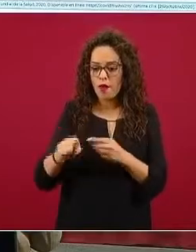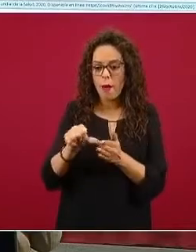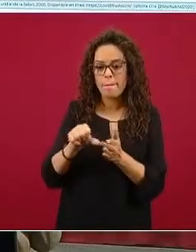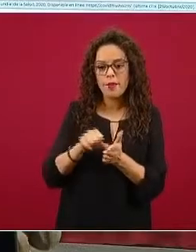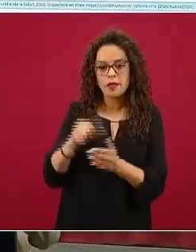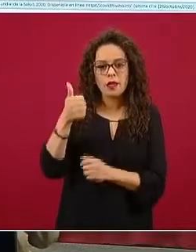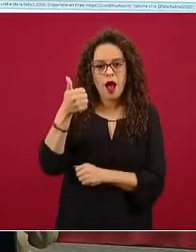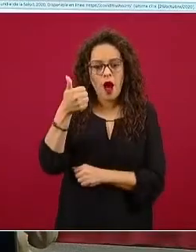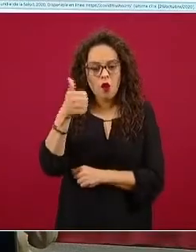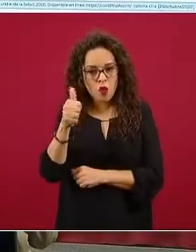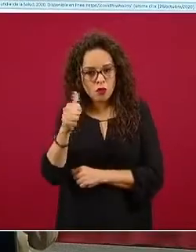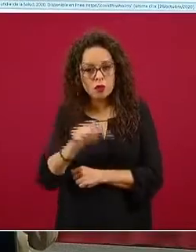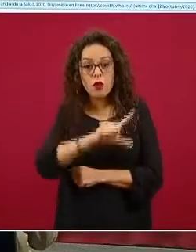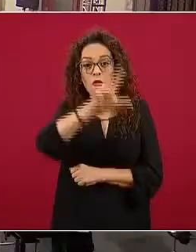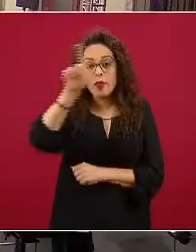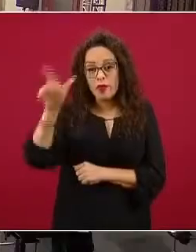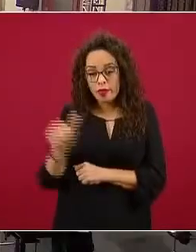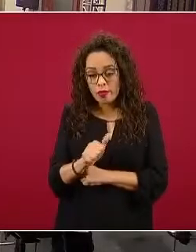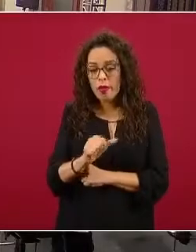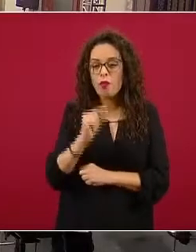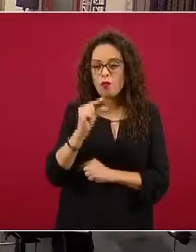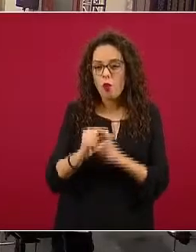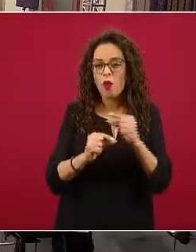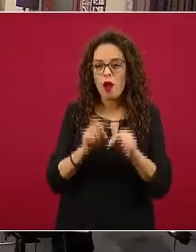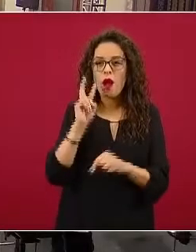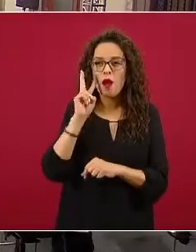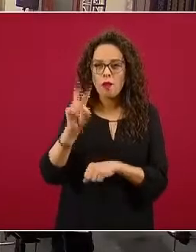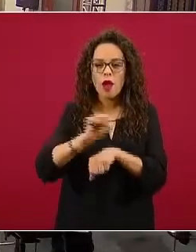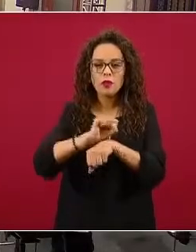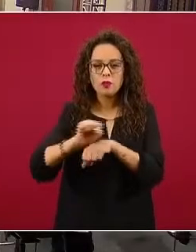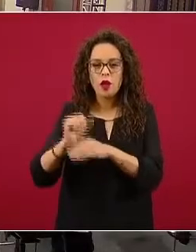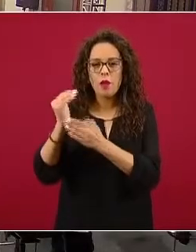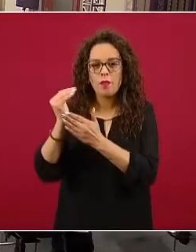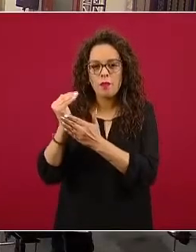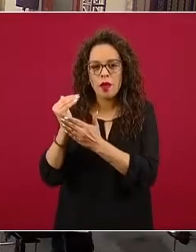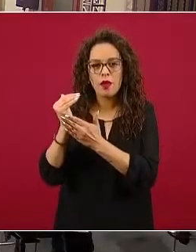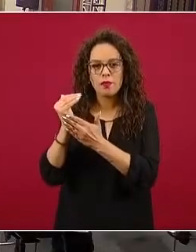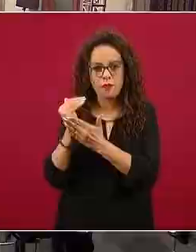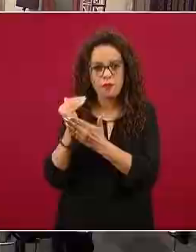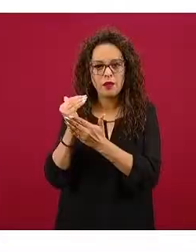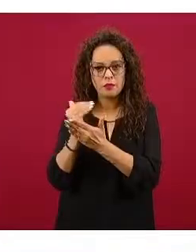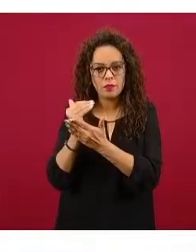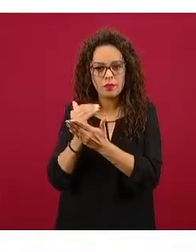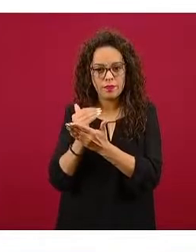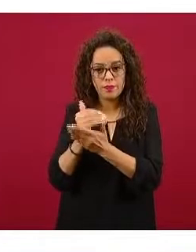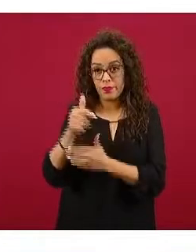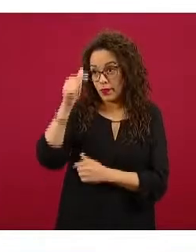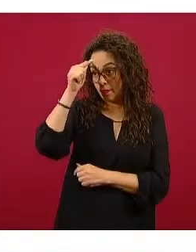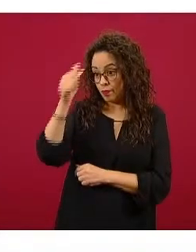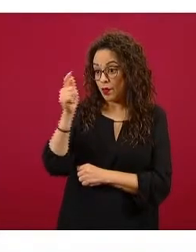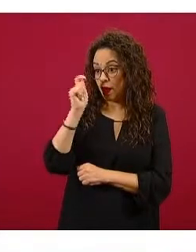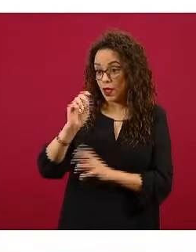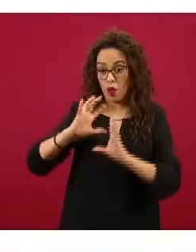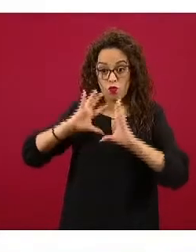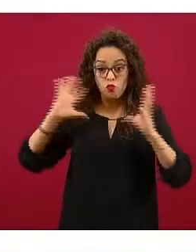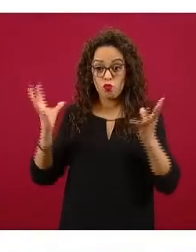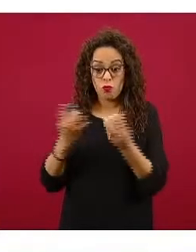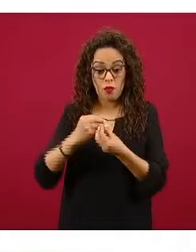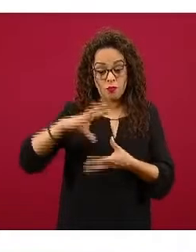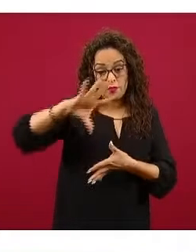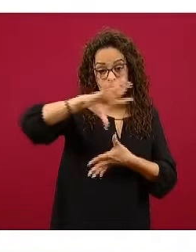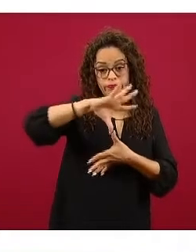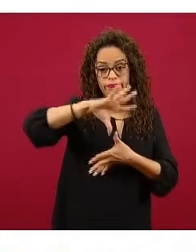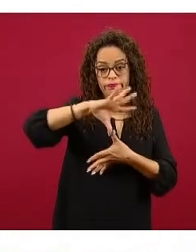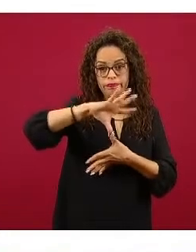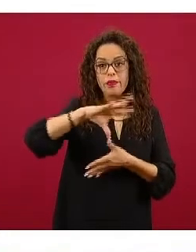viene una ligera tendencia descendente y vemos cómo en el total del continente americano podemos